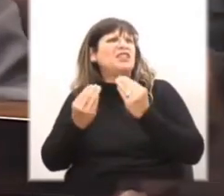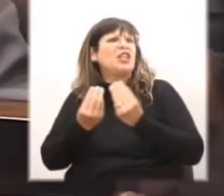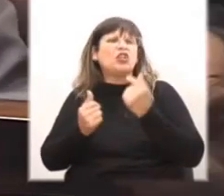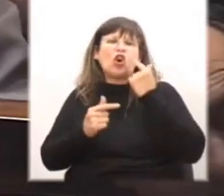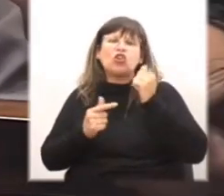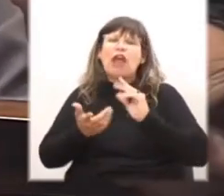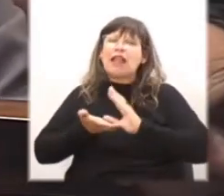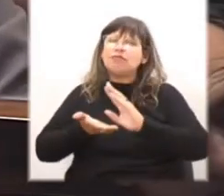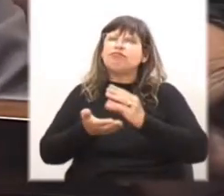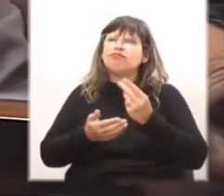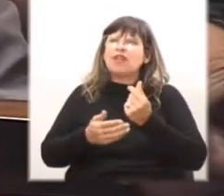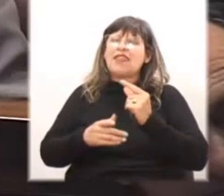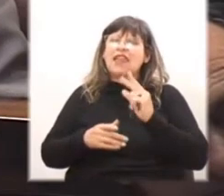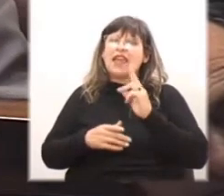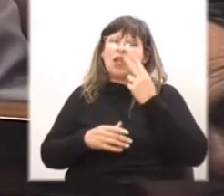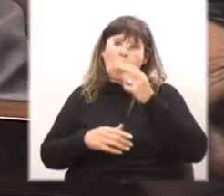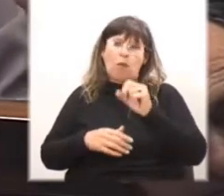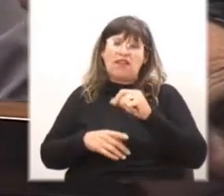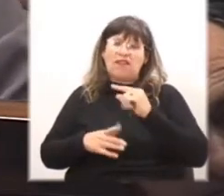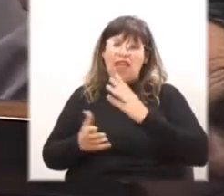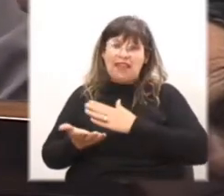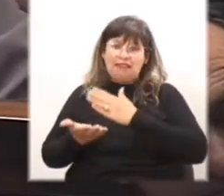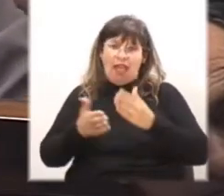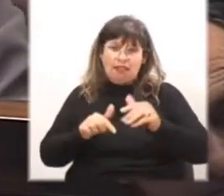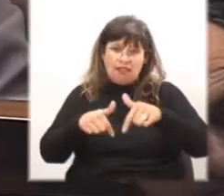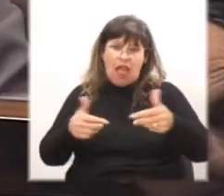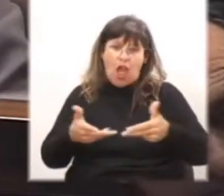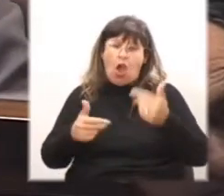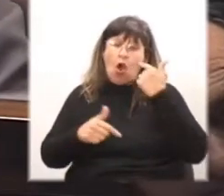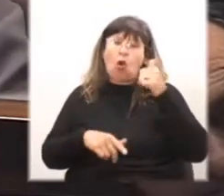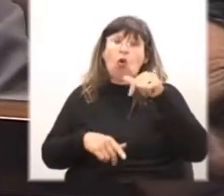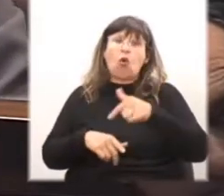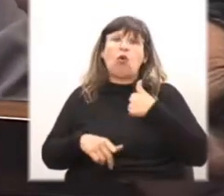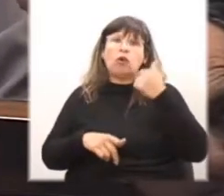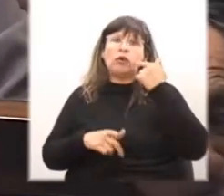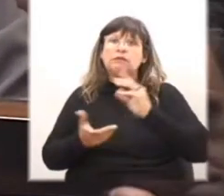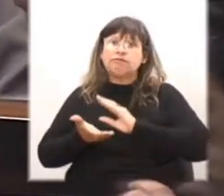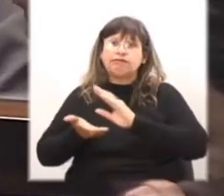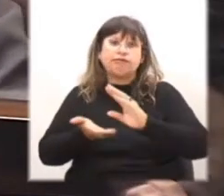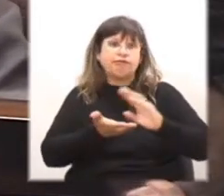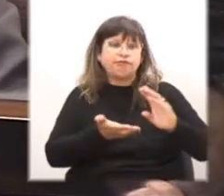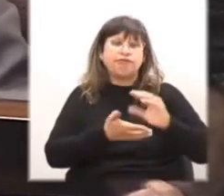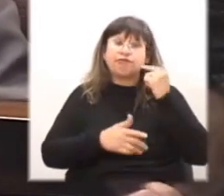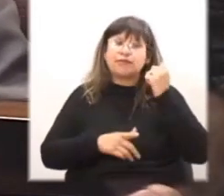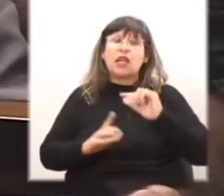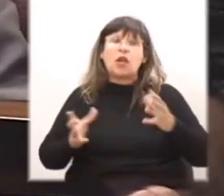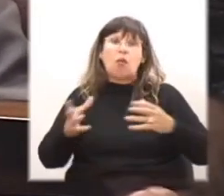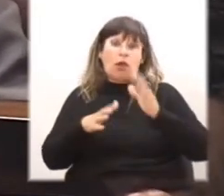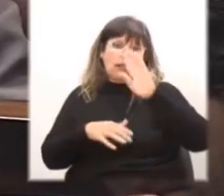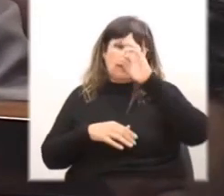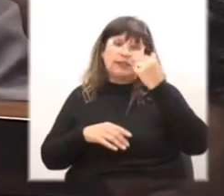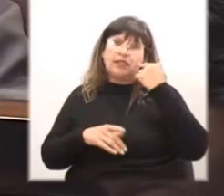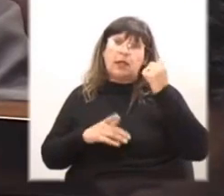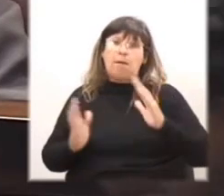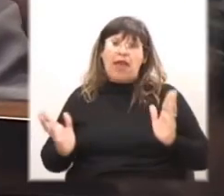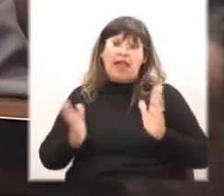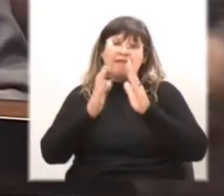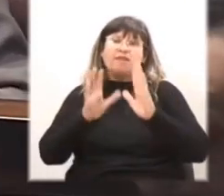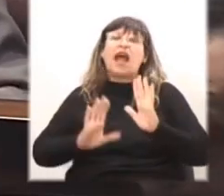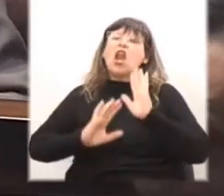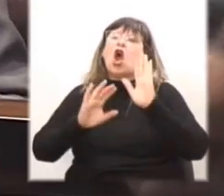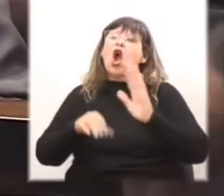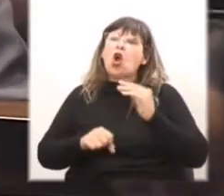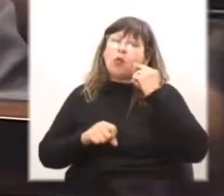año 2020 a la fecha de los recursos económicos destinados por CTM o la Delegación de Uruguay a hacer frente a los